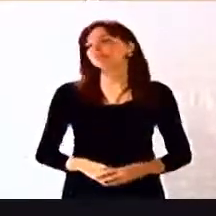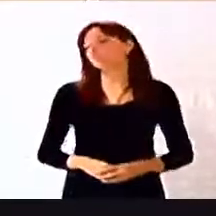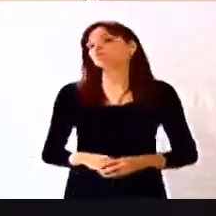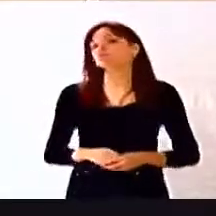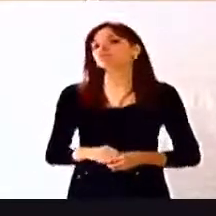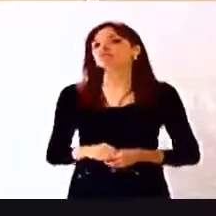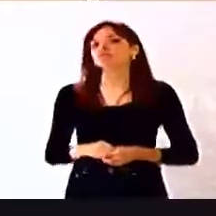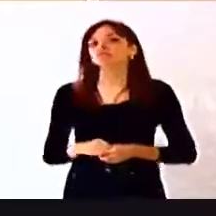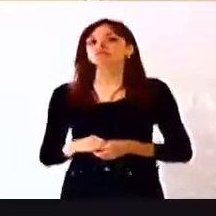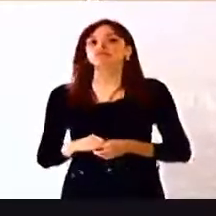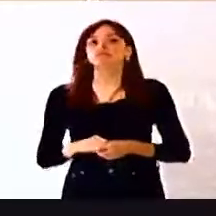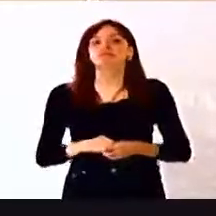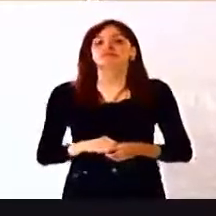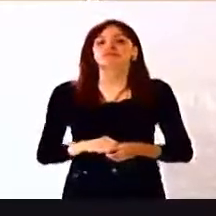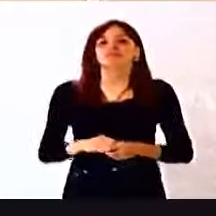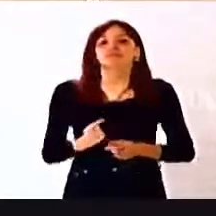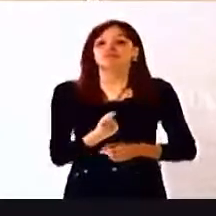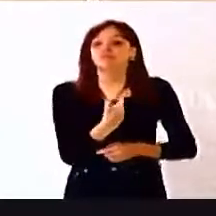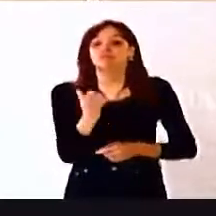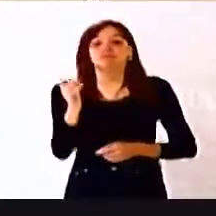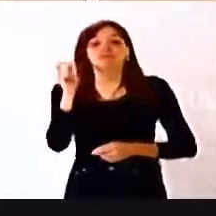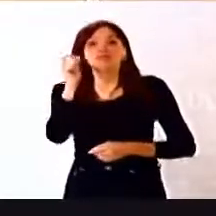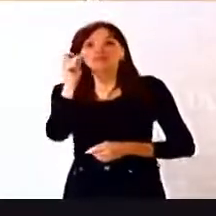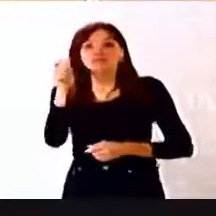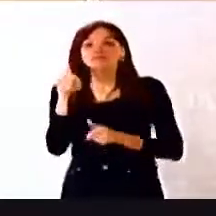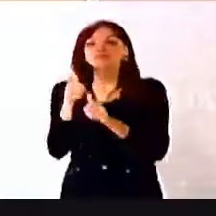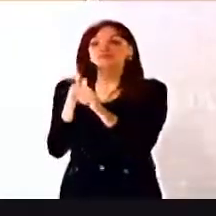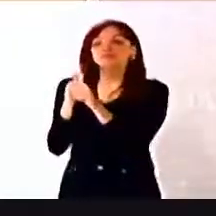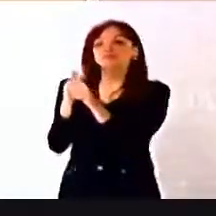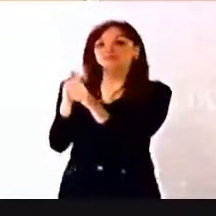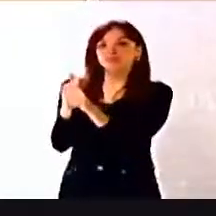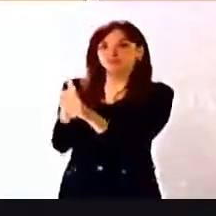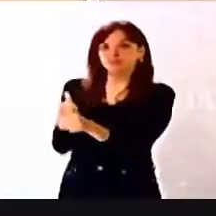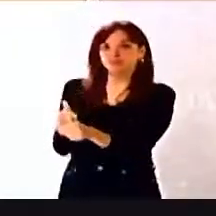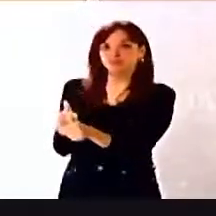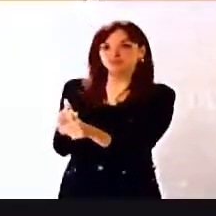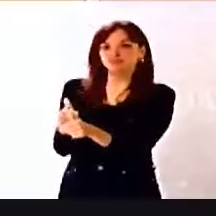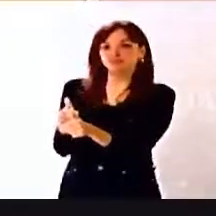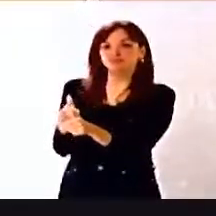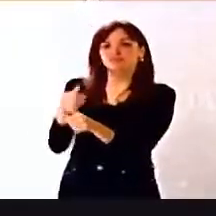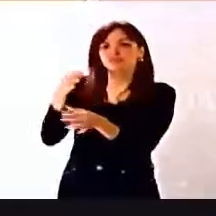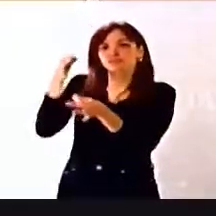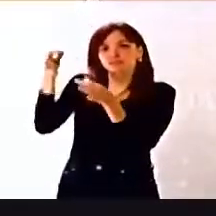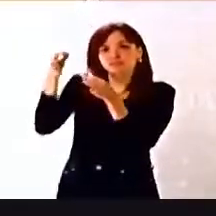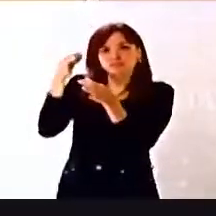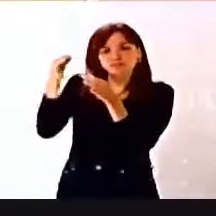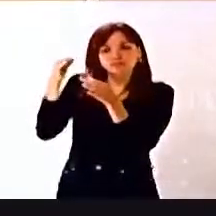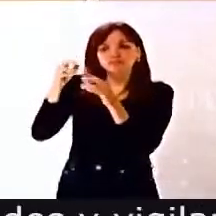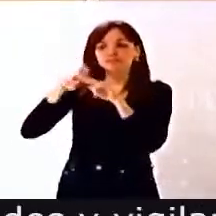seguir una serie de localidades y vigilar estrechamente algunas de las localidades.